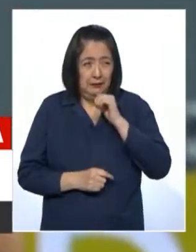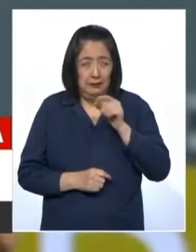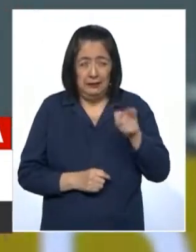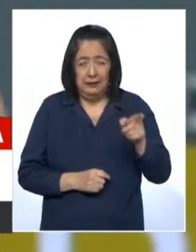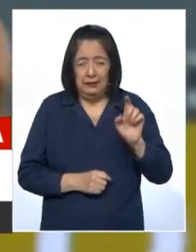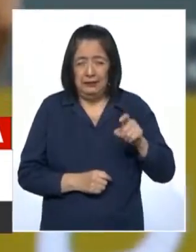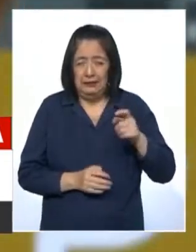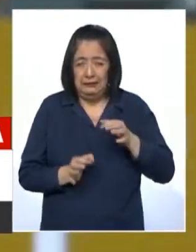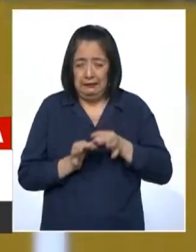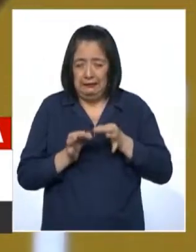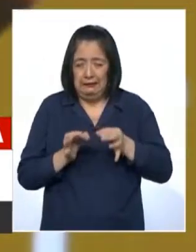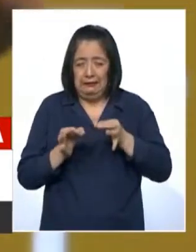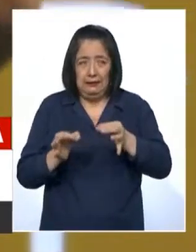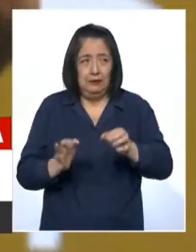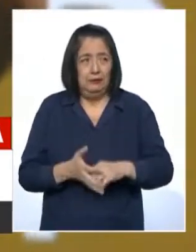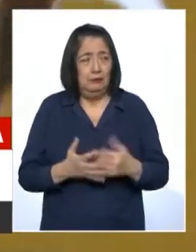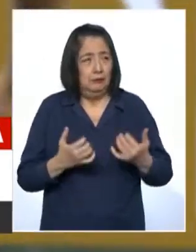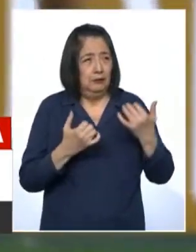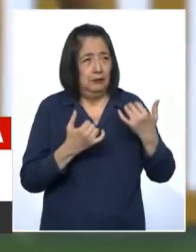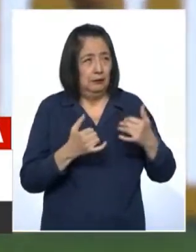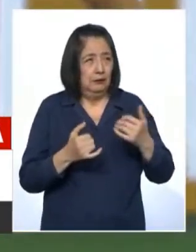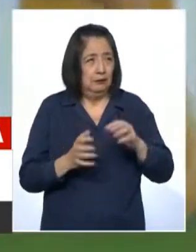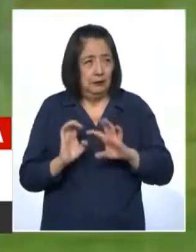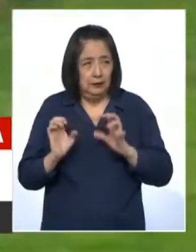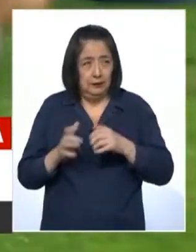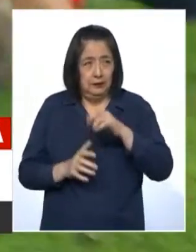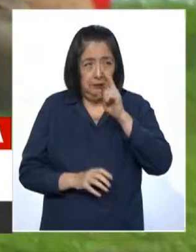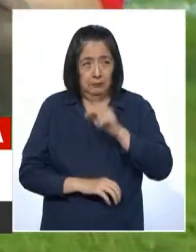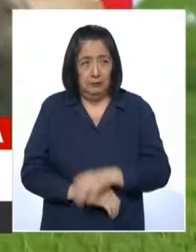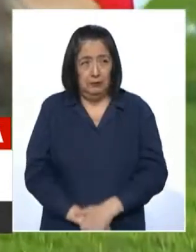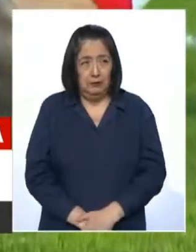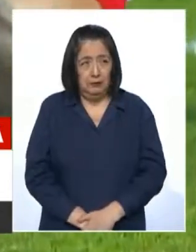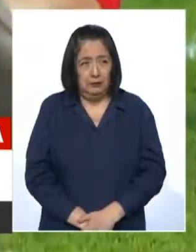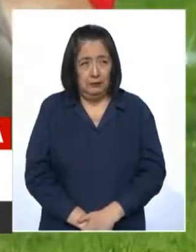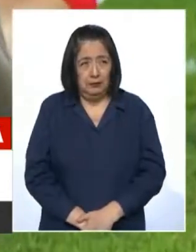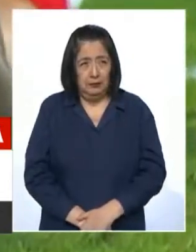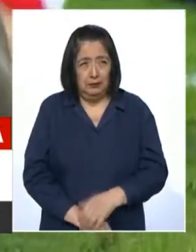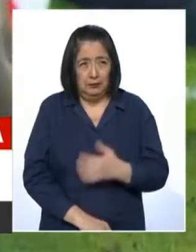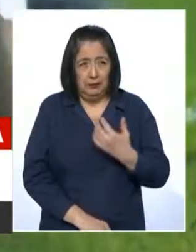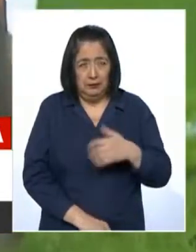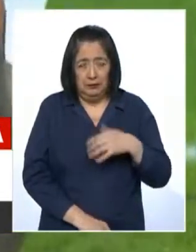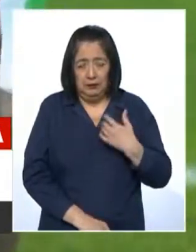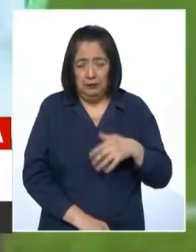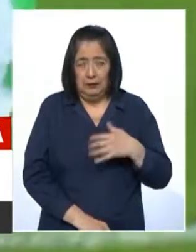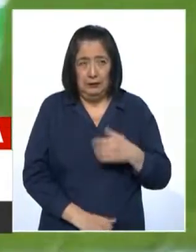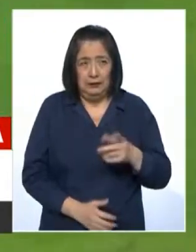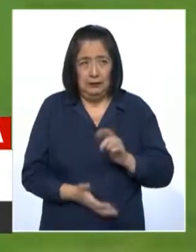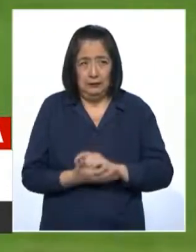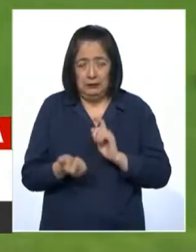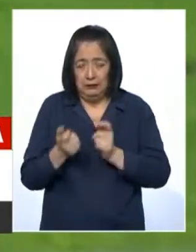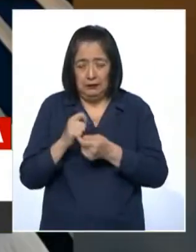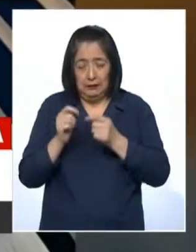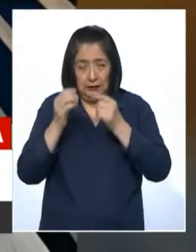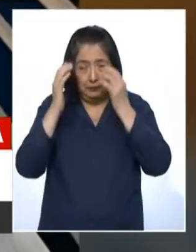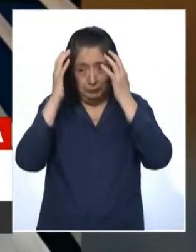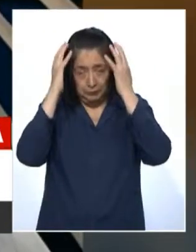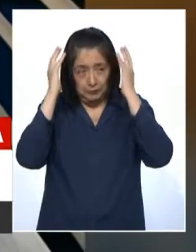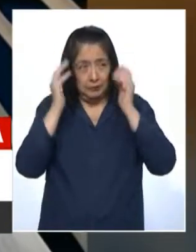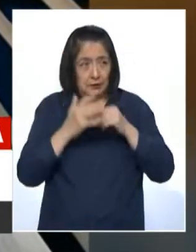mismo aplazó por darle prioridad a nuestra selección peruana. Así que blondo, con cambio de look y